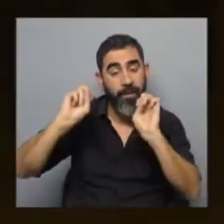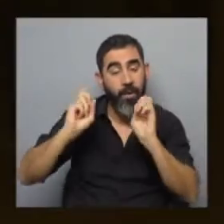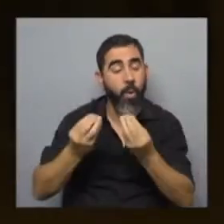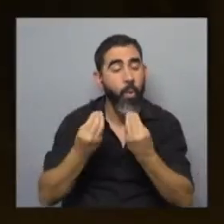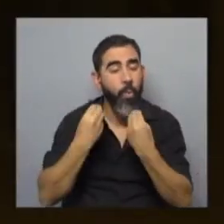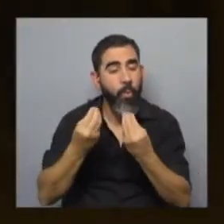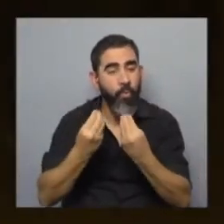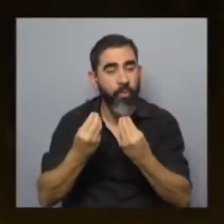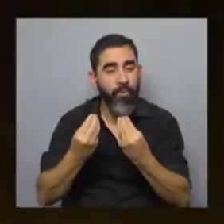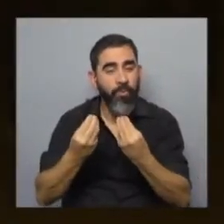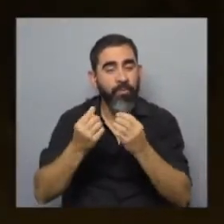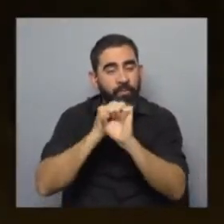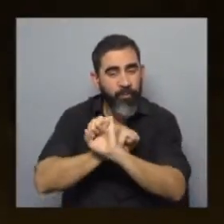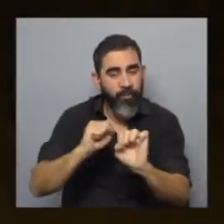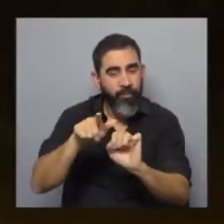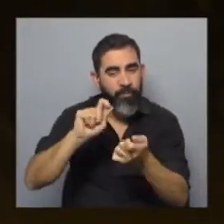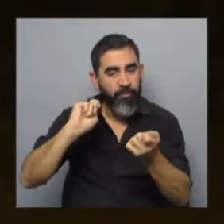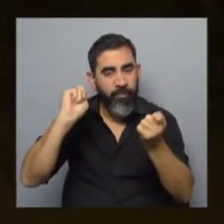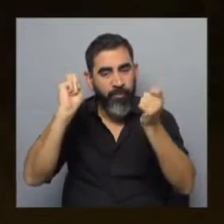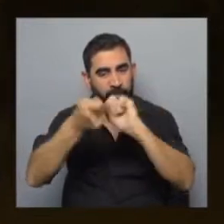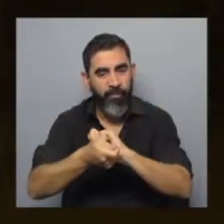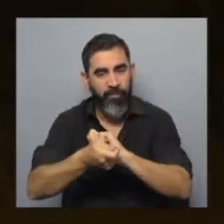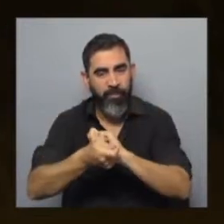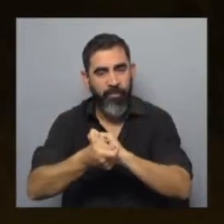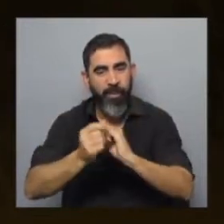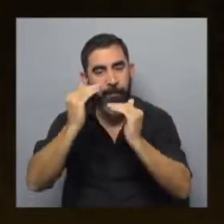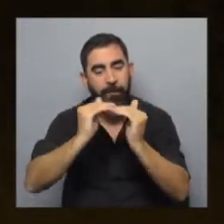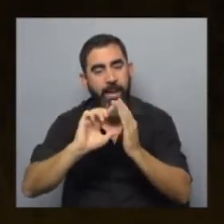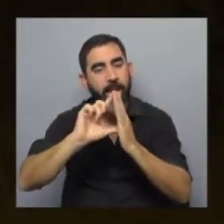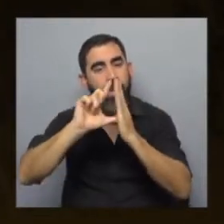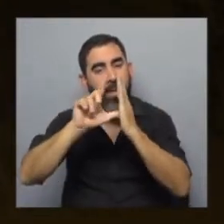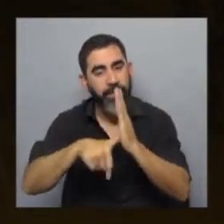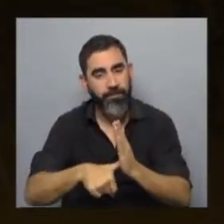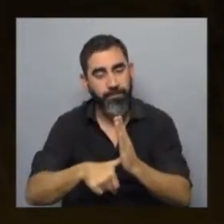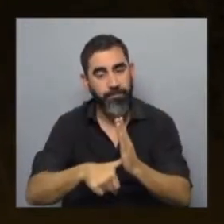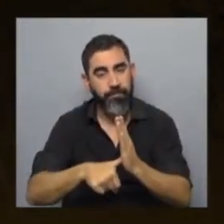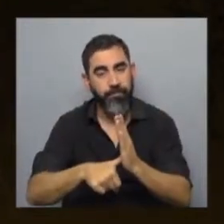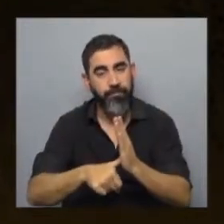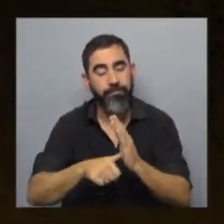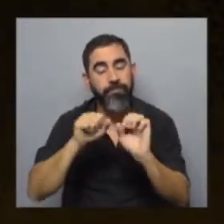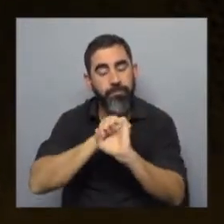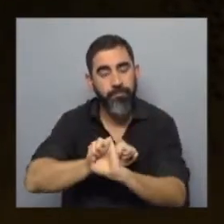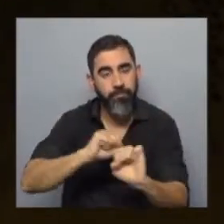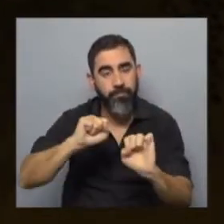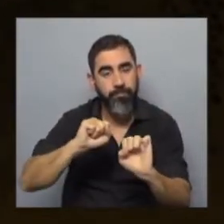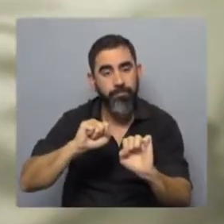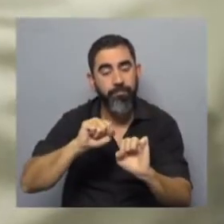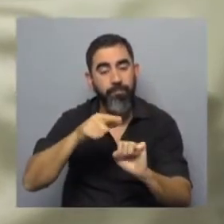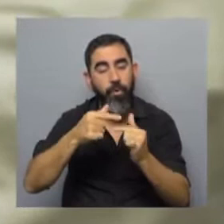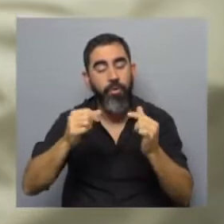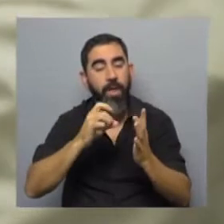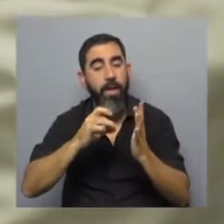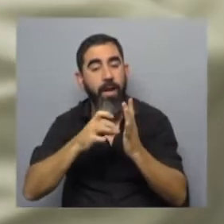cómo se pueden esos cambios desacelerar para permitir que esos atributos de